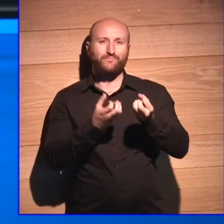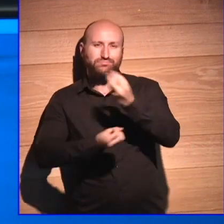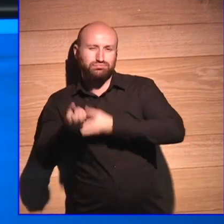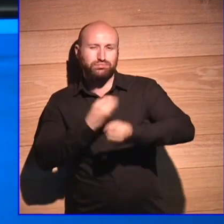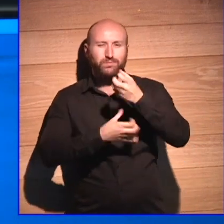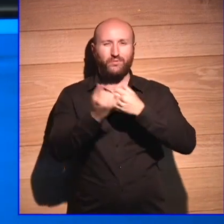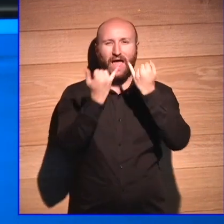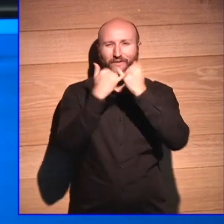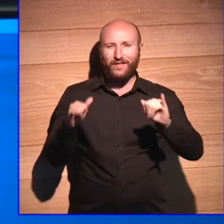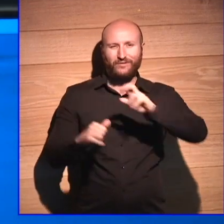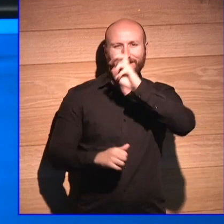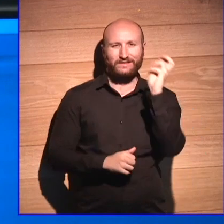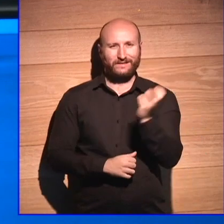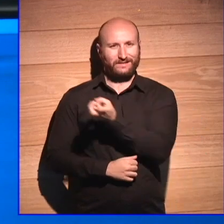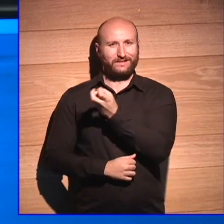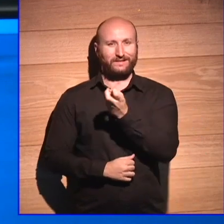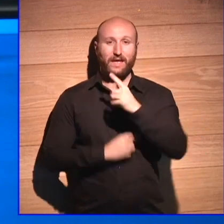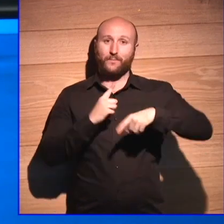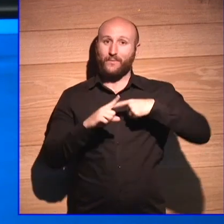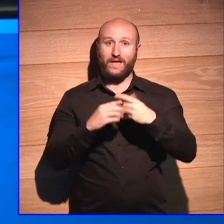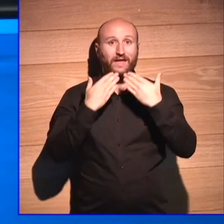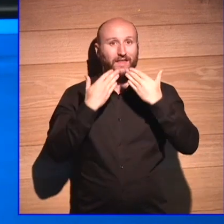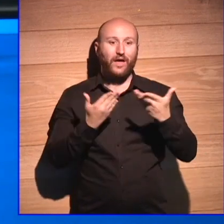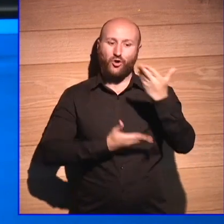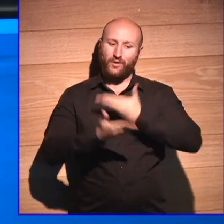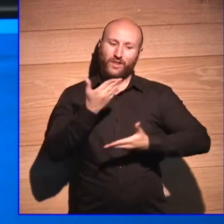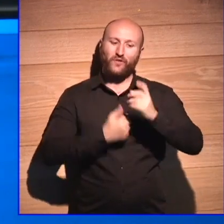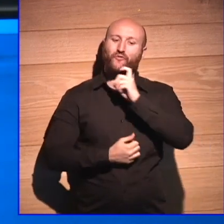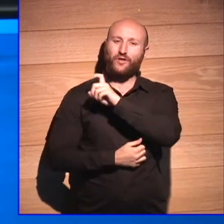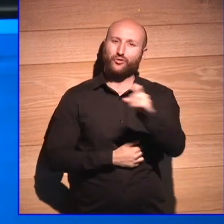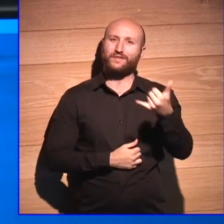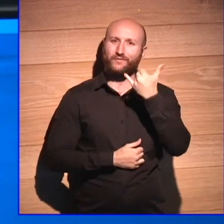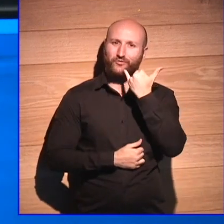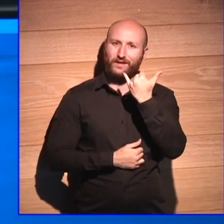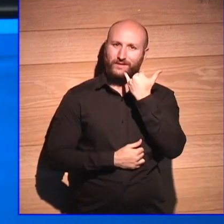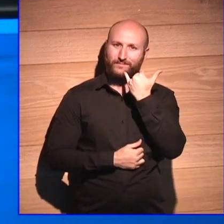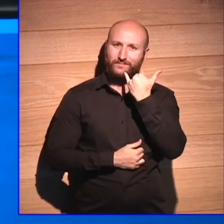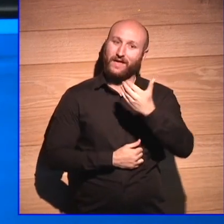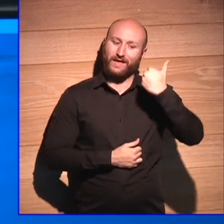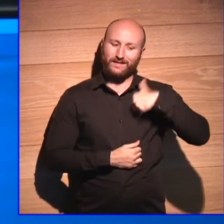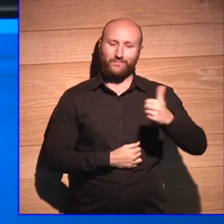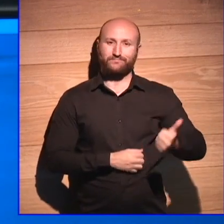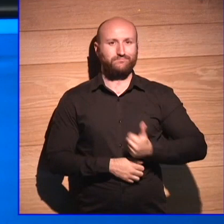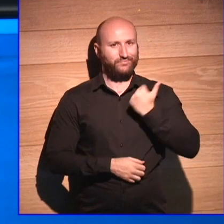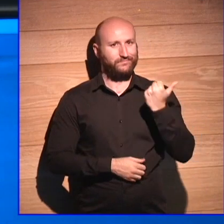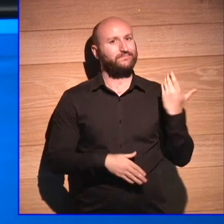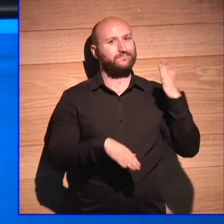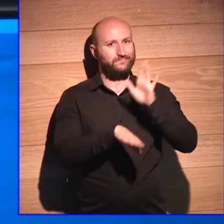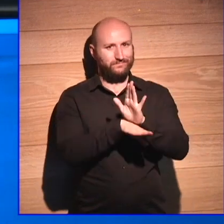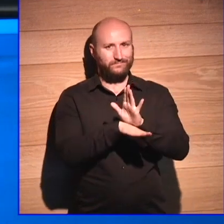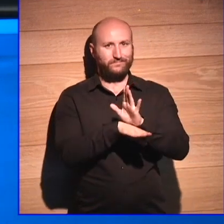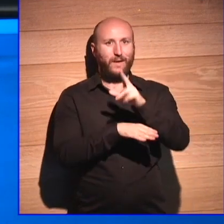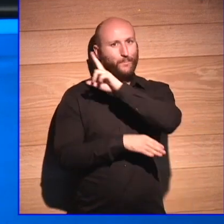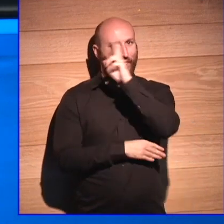tipo. Y gracias a la colaboración con la Fundación Telefónica tenemos ya la oportunidad de traer esta iniciativa a Madrid, donde